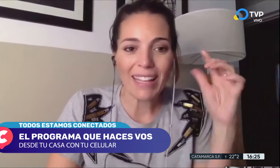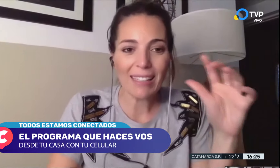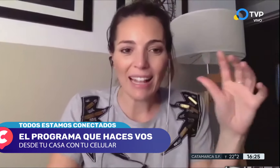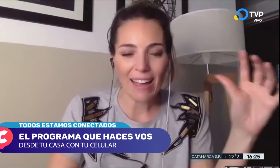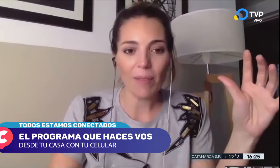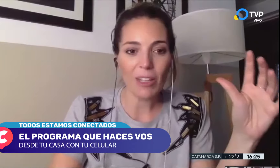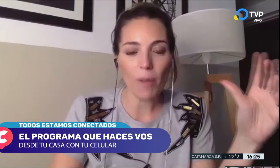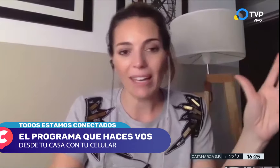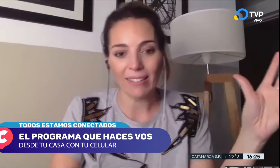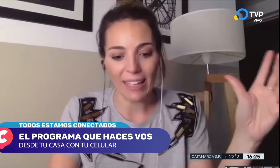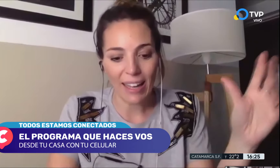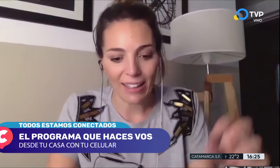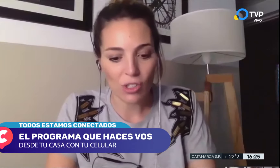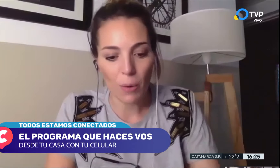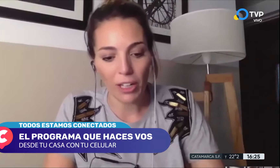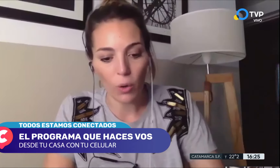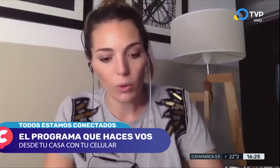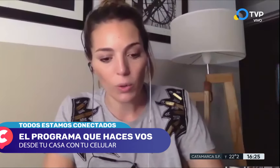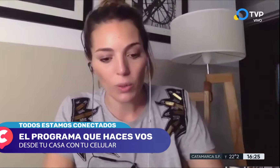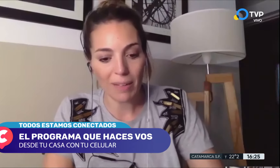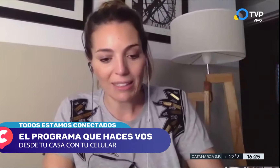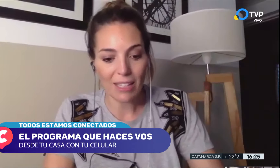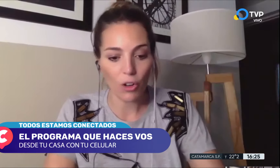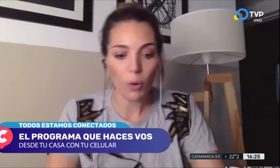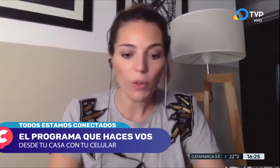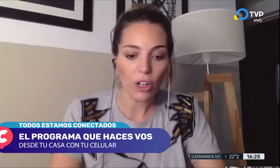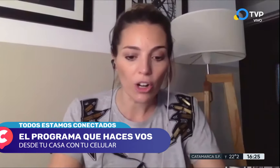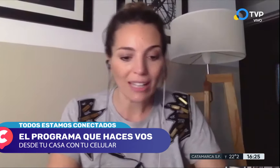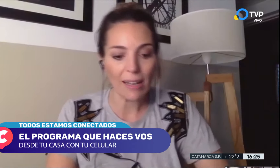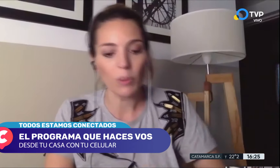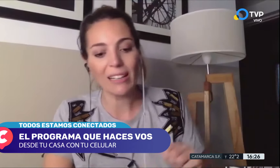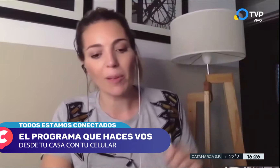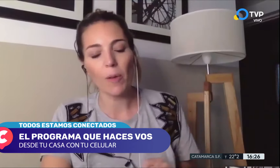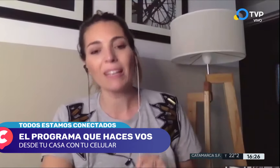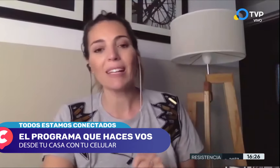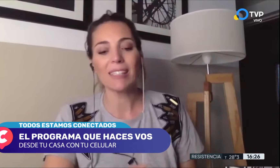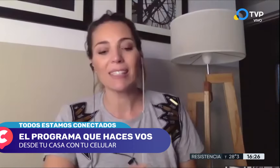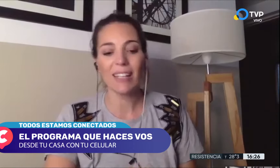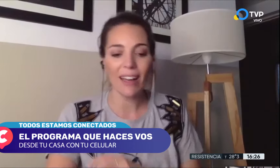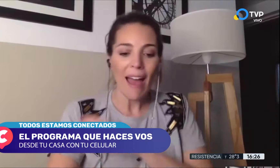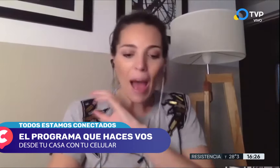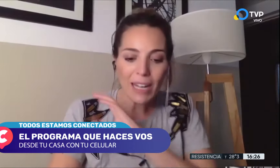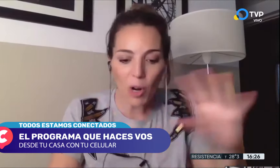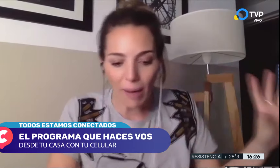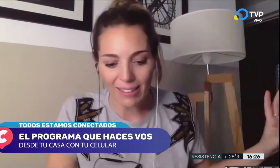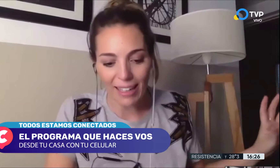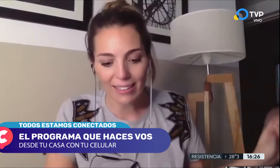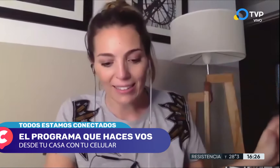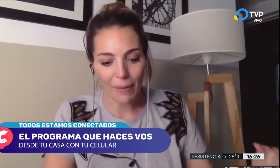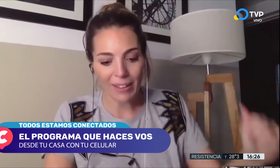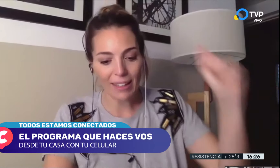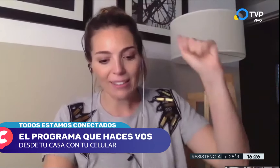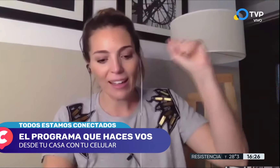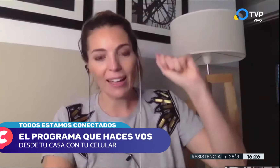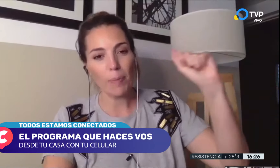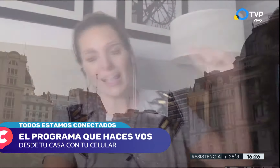mañana es el Día del Medio Ambiente. Entonces, bueno, justamente el 5 de junio, ¿no? Es el Día Mundial del Medio Ambiente, así que abrimos la